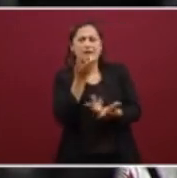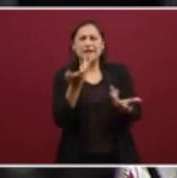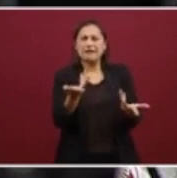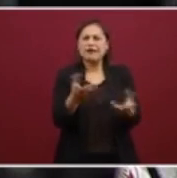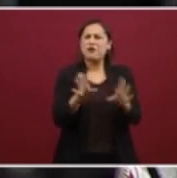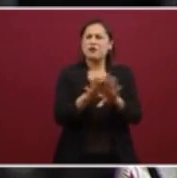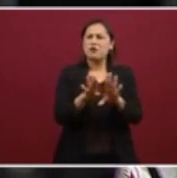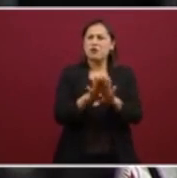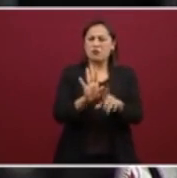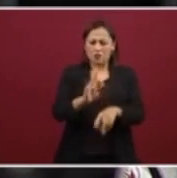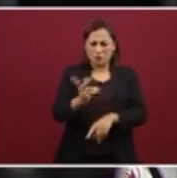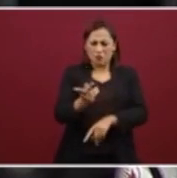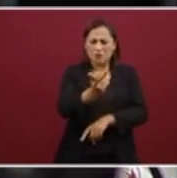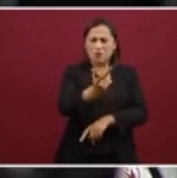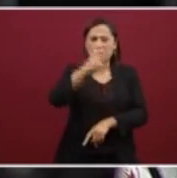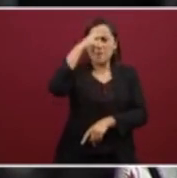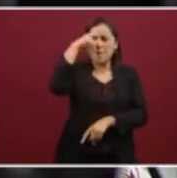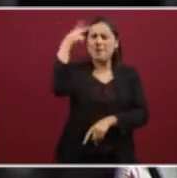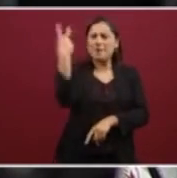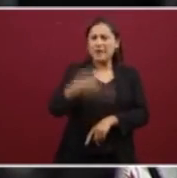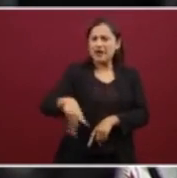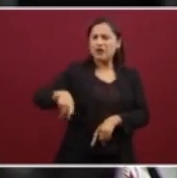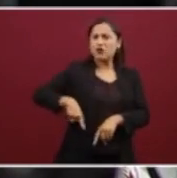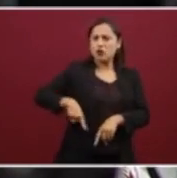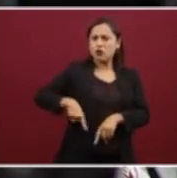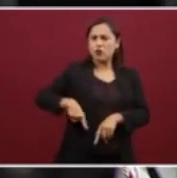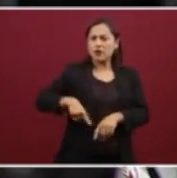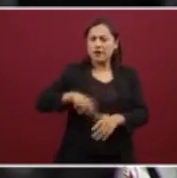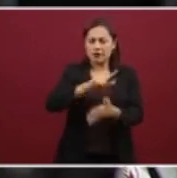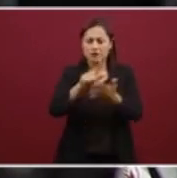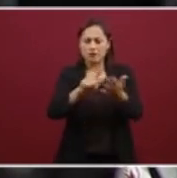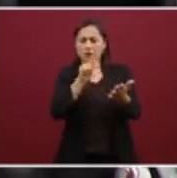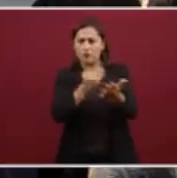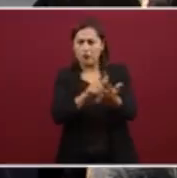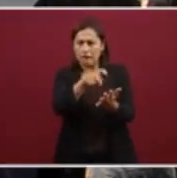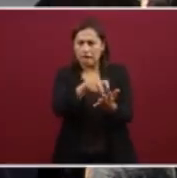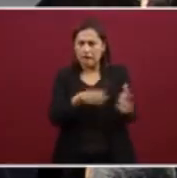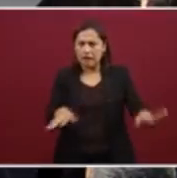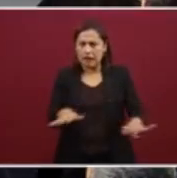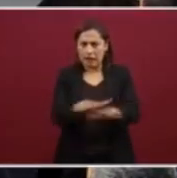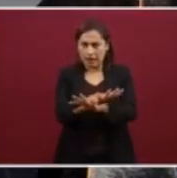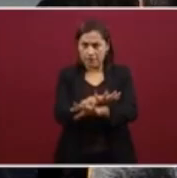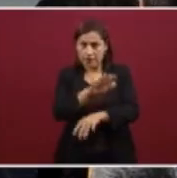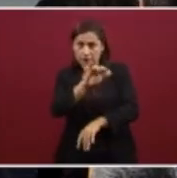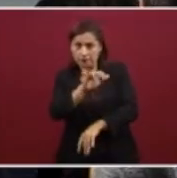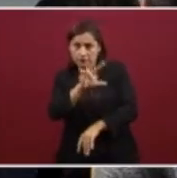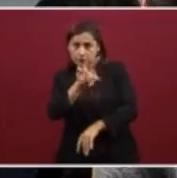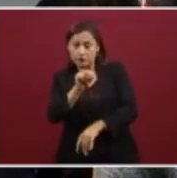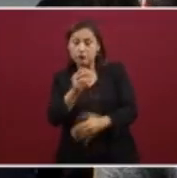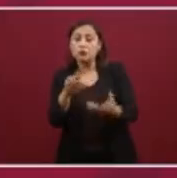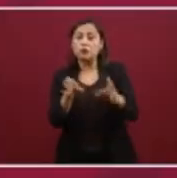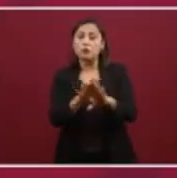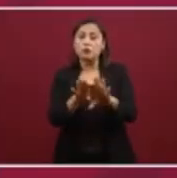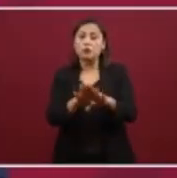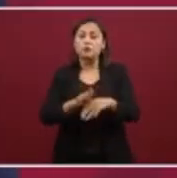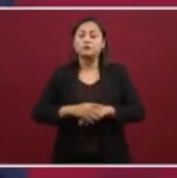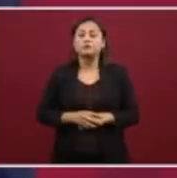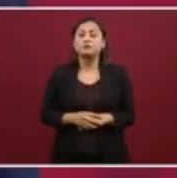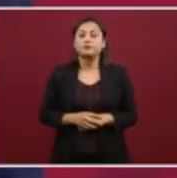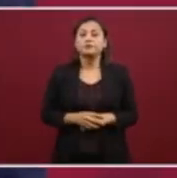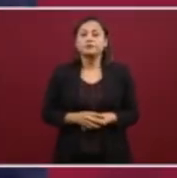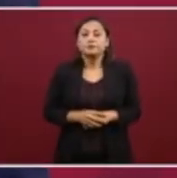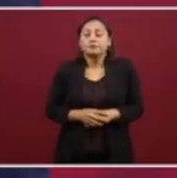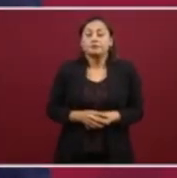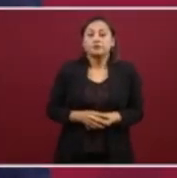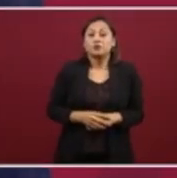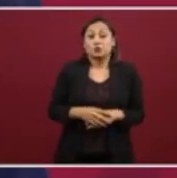esta política que usted ha ofrecido de respeto a derechos humanos para los migrantes? Está muy bien formulada